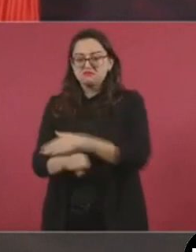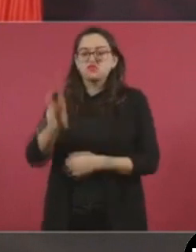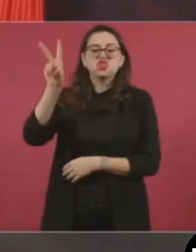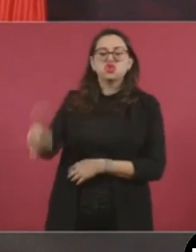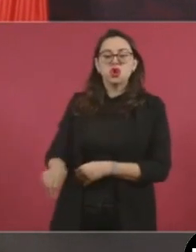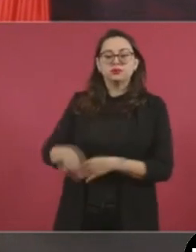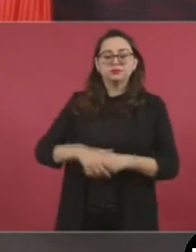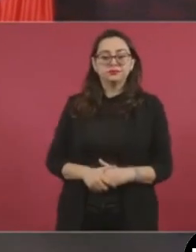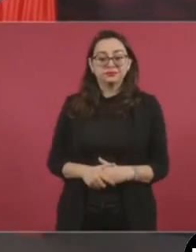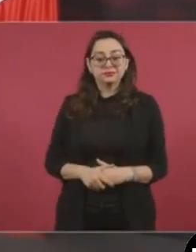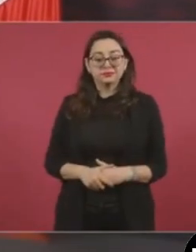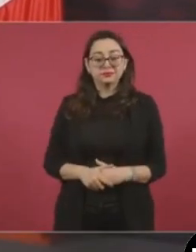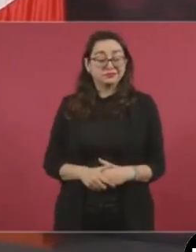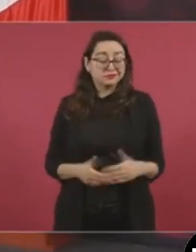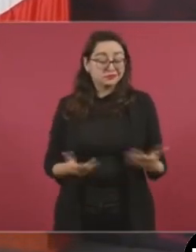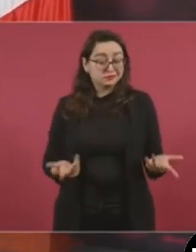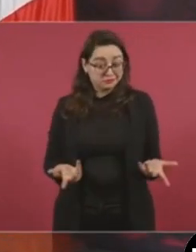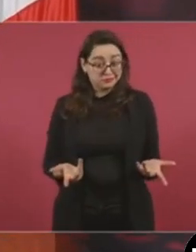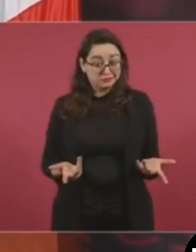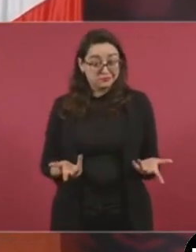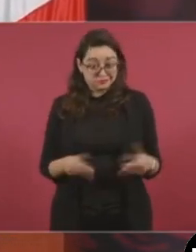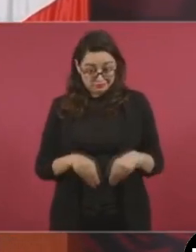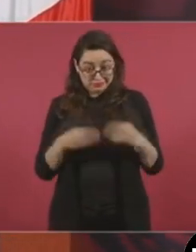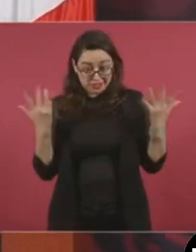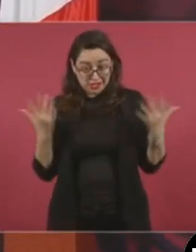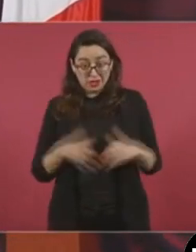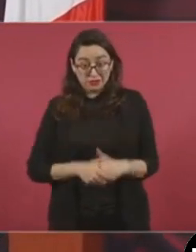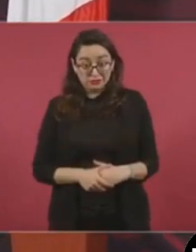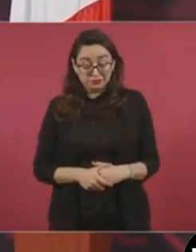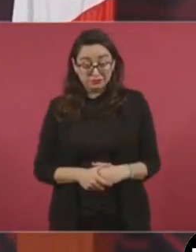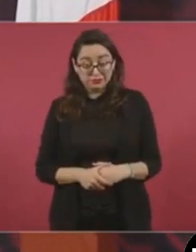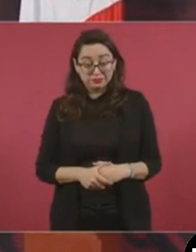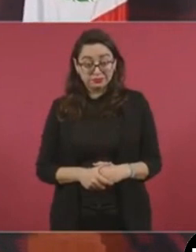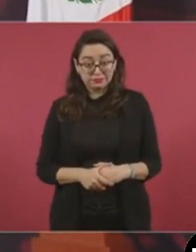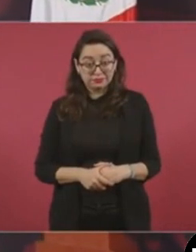Así está más o menos claro, ¿no? Bueno,